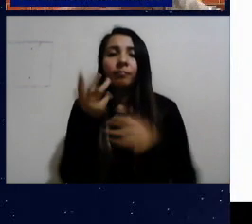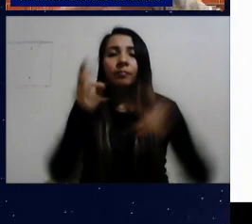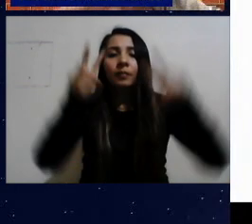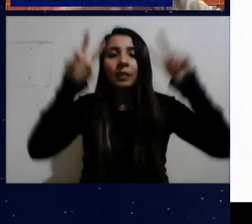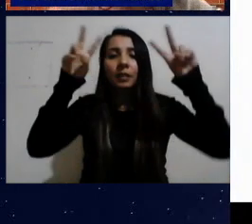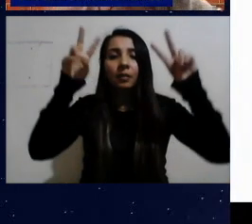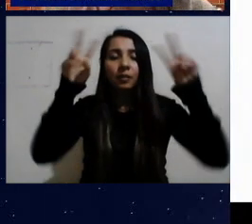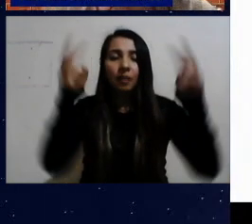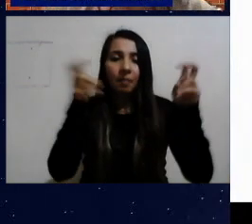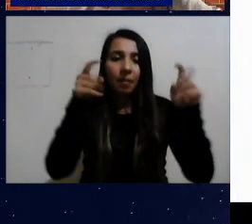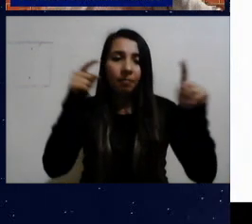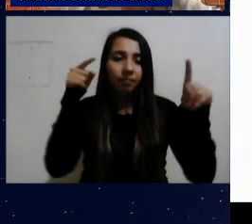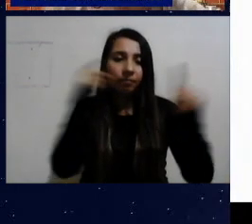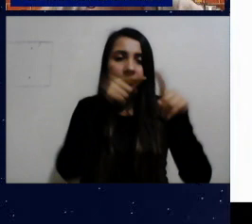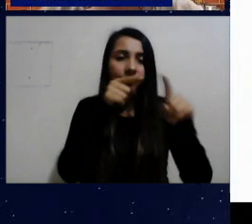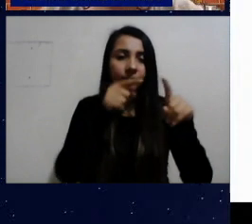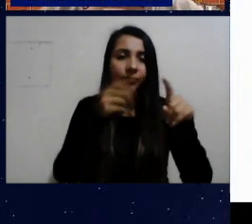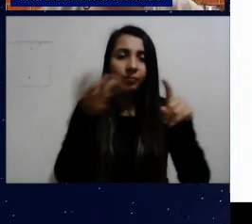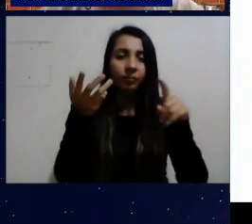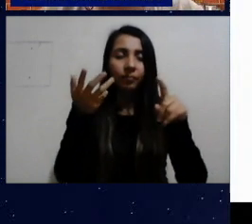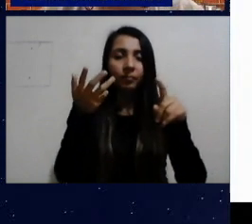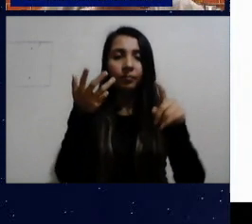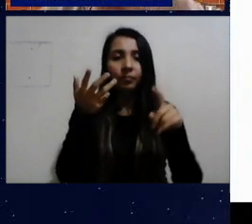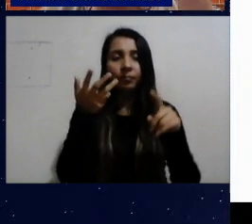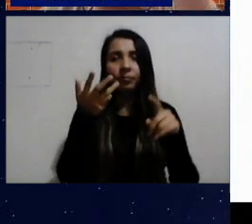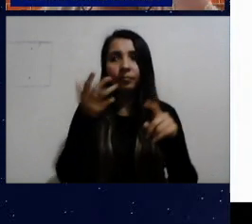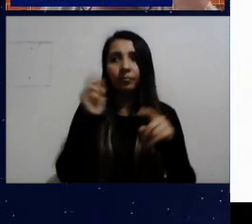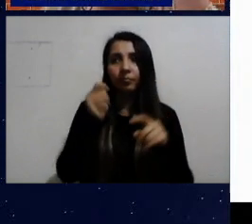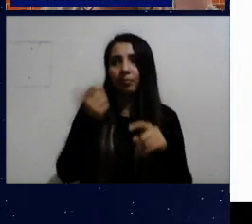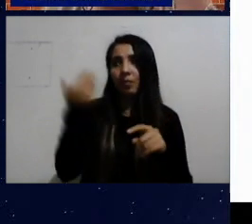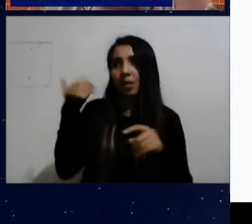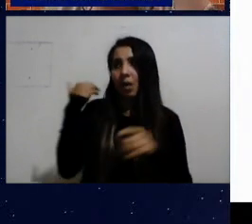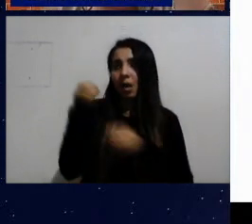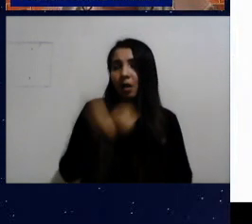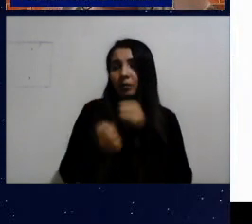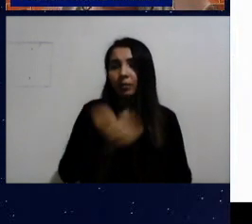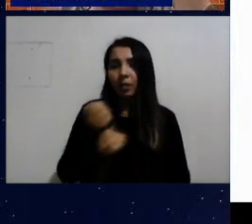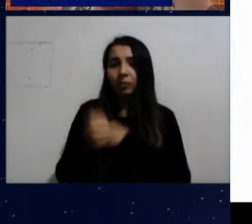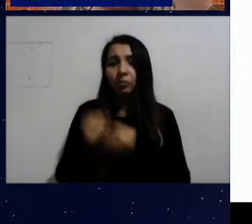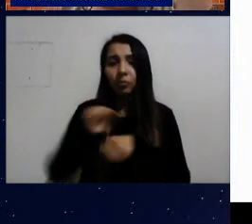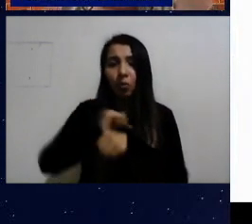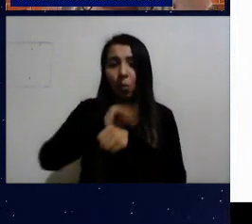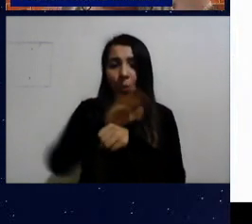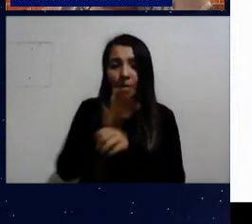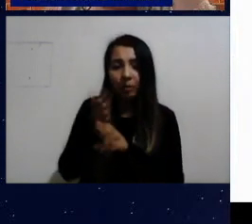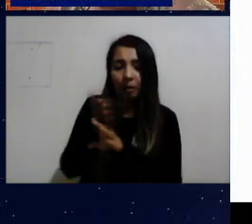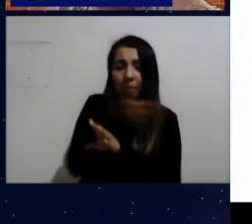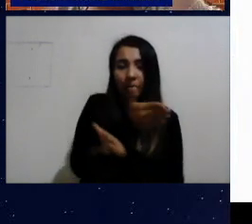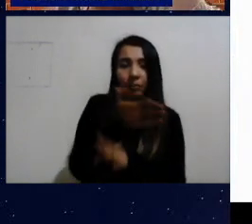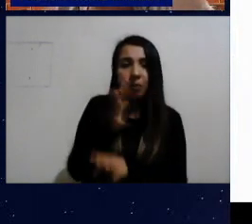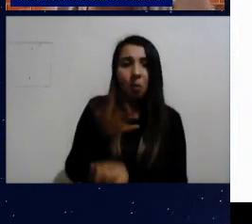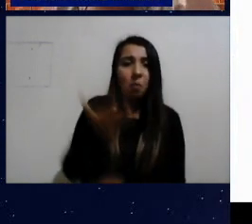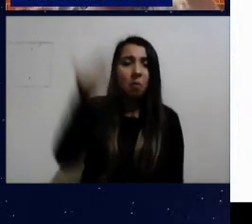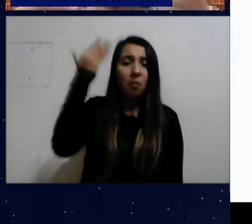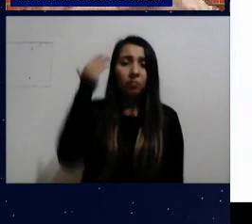que el ciclo se ha cerrado aproximadamente pues hace un par de años, justo antes del COVID, por ahí,